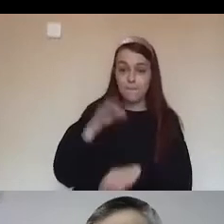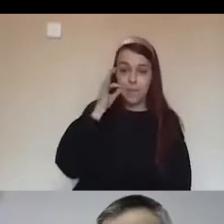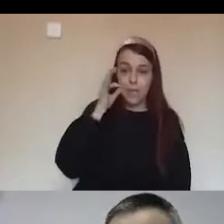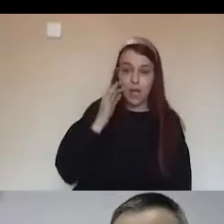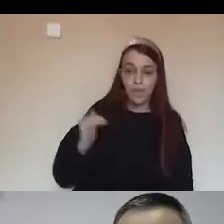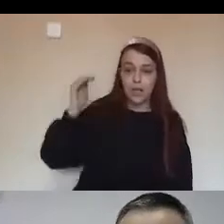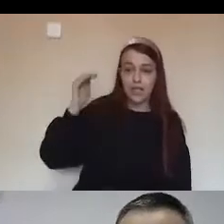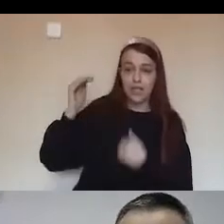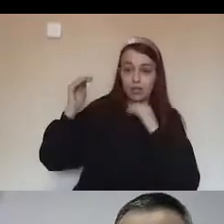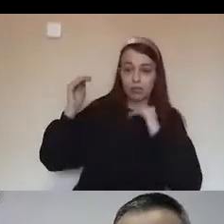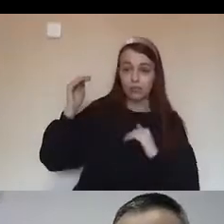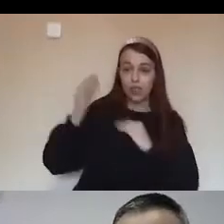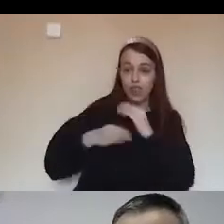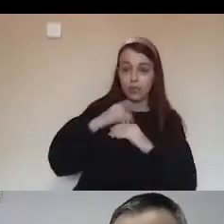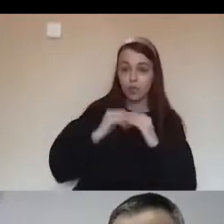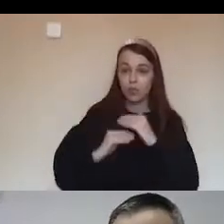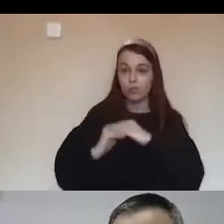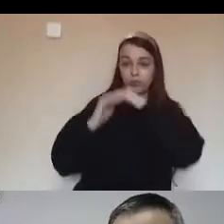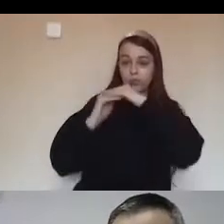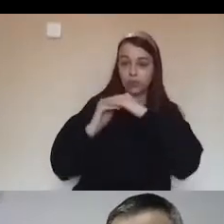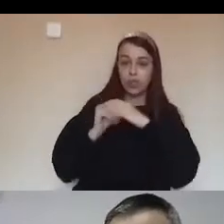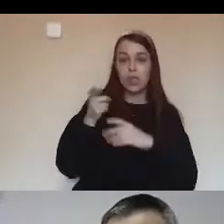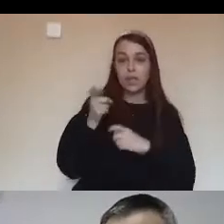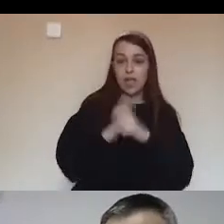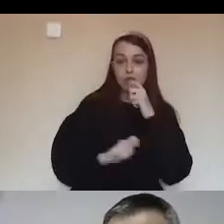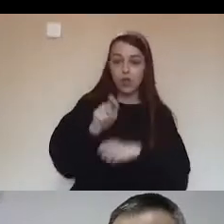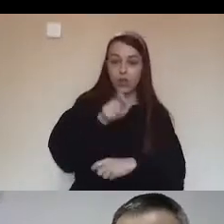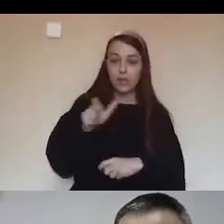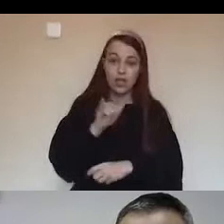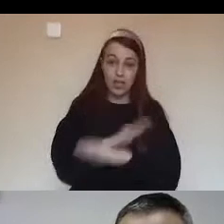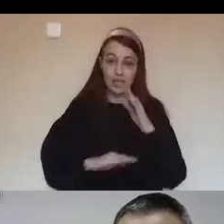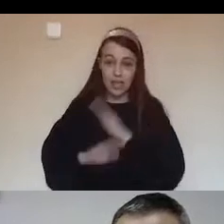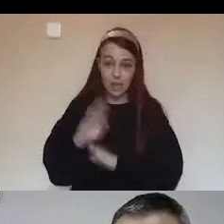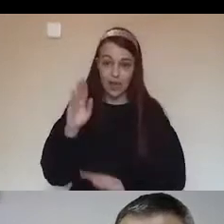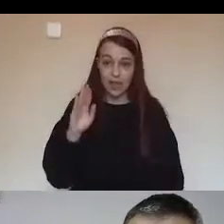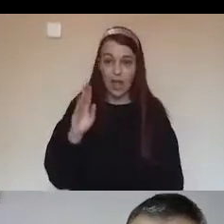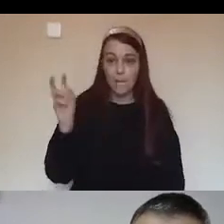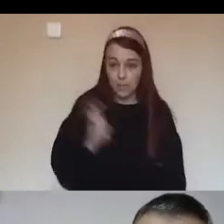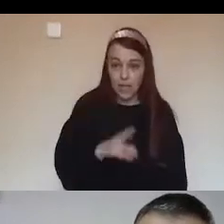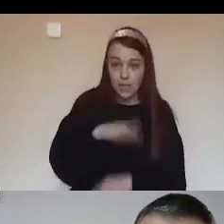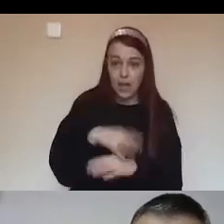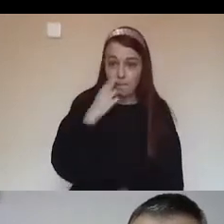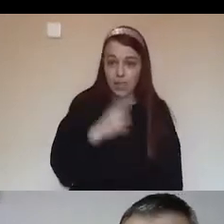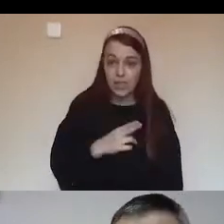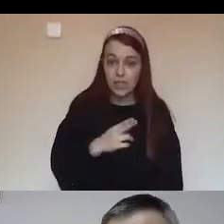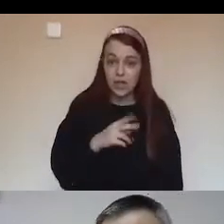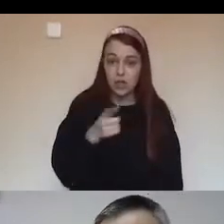derecha, como por ejemplo cuando nos han visitado asociaciones con discapacidad hace poco, pues publicaban